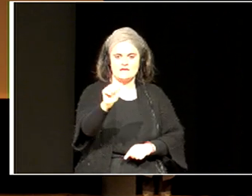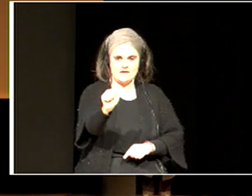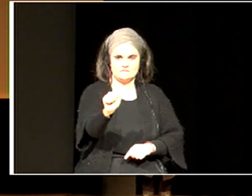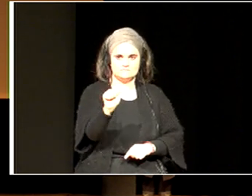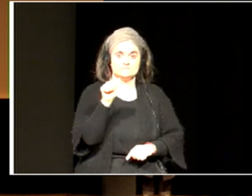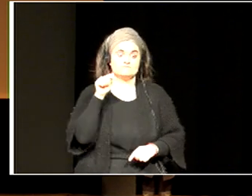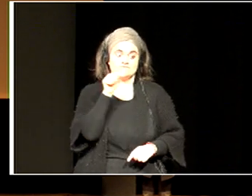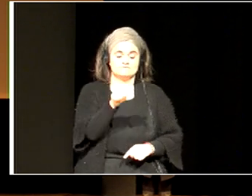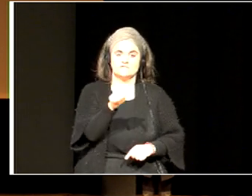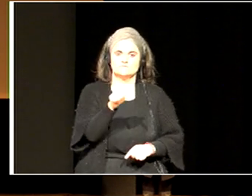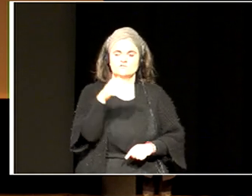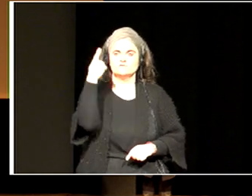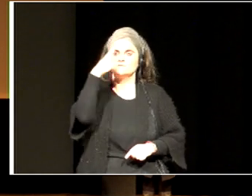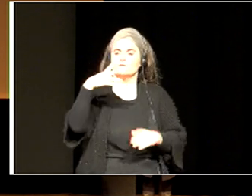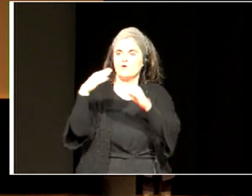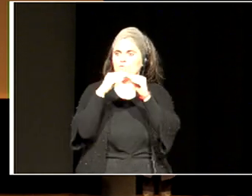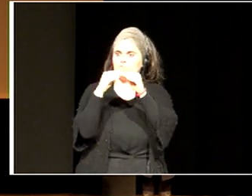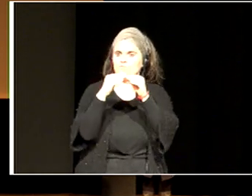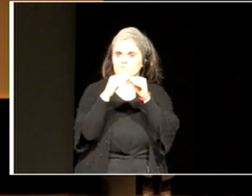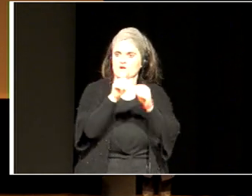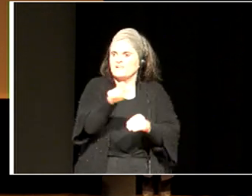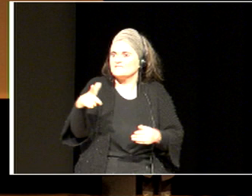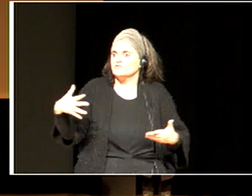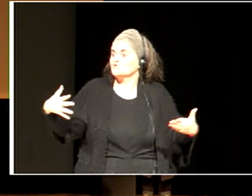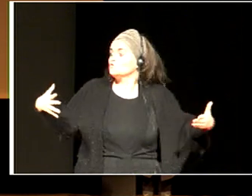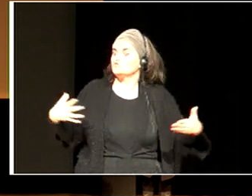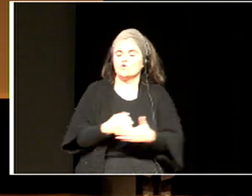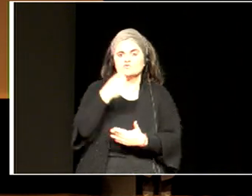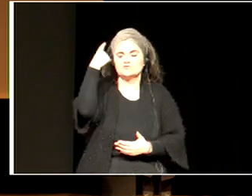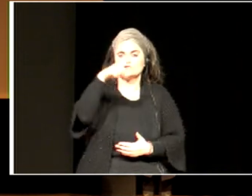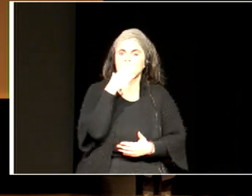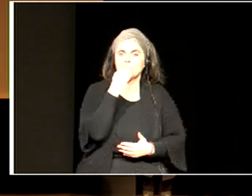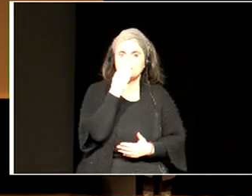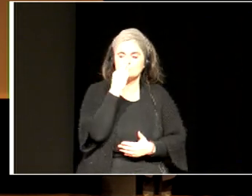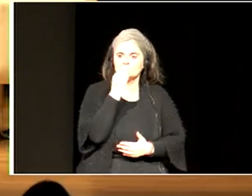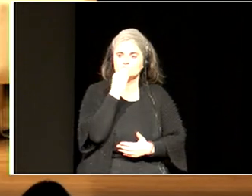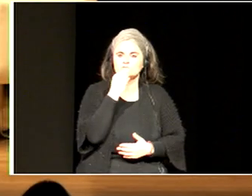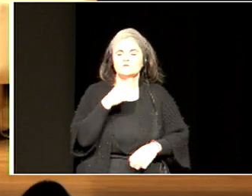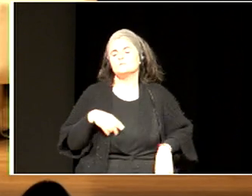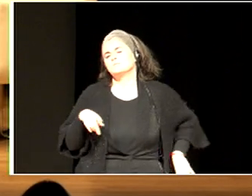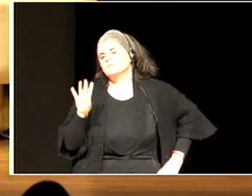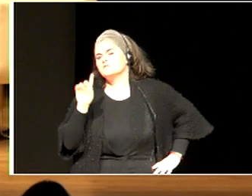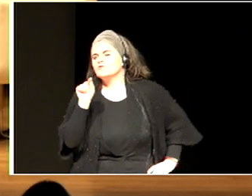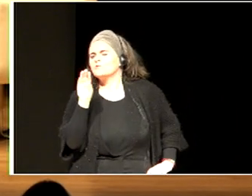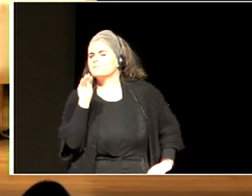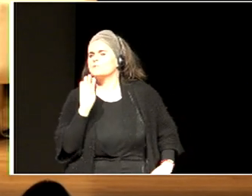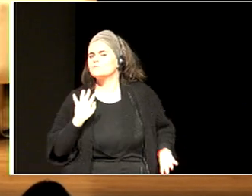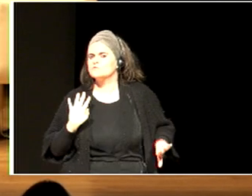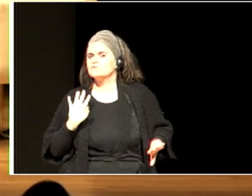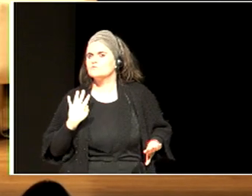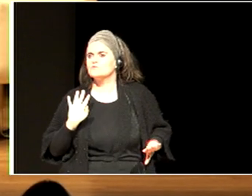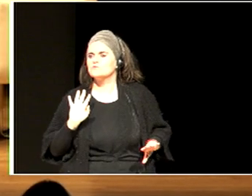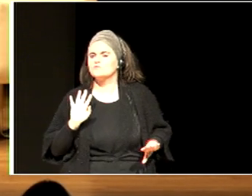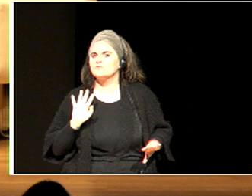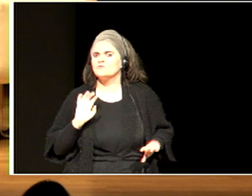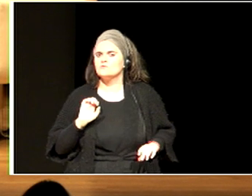de toda la gente a todas edad estudió sabe el nombre de laica ahora bien cómo cambia la cosa en cuanto a número que lo sepa